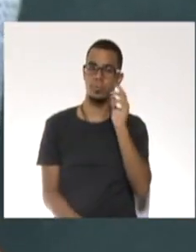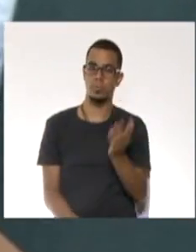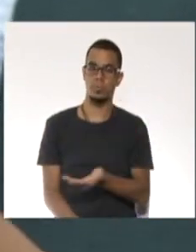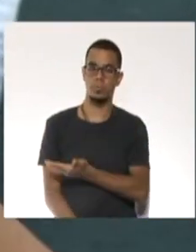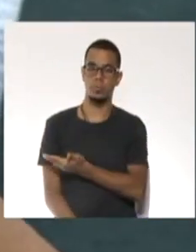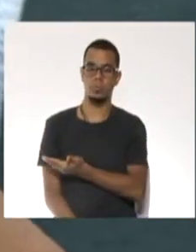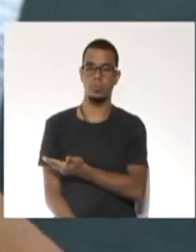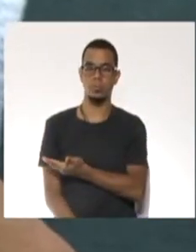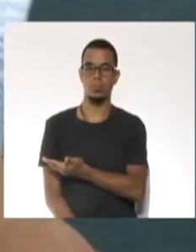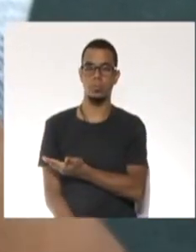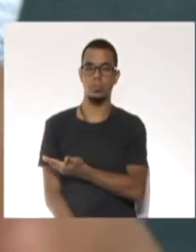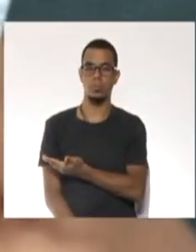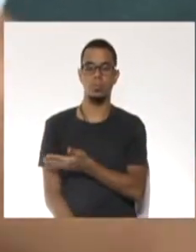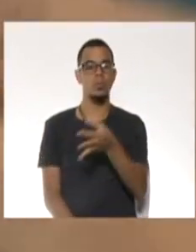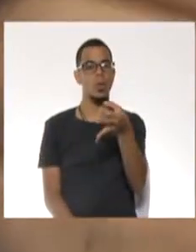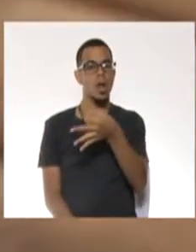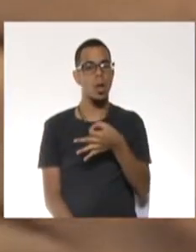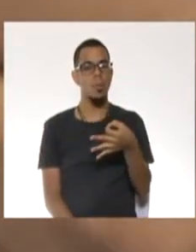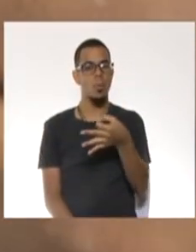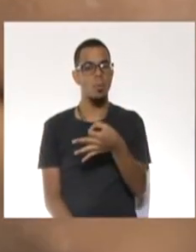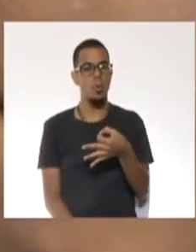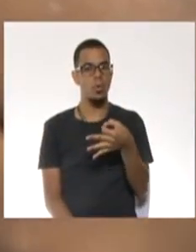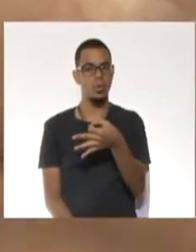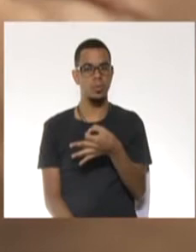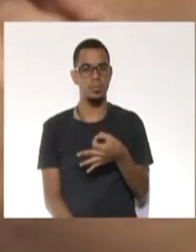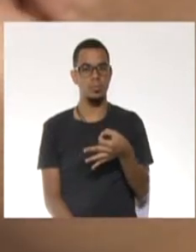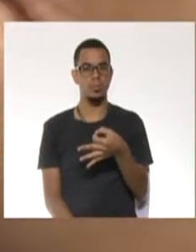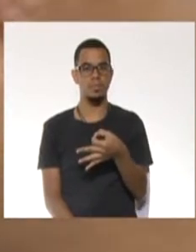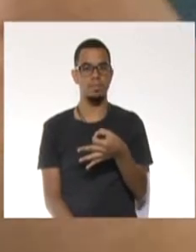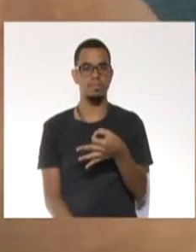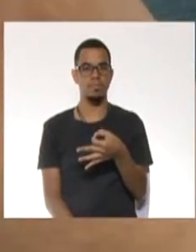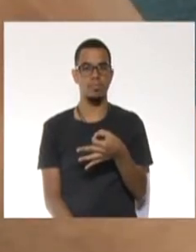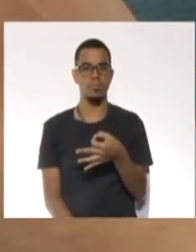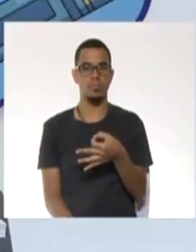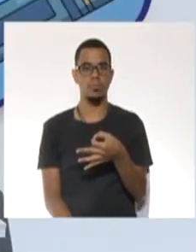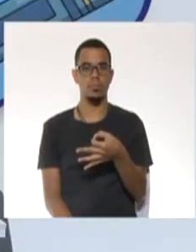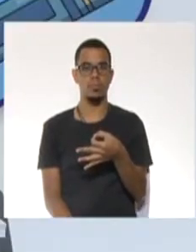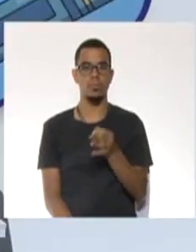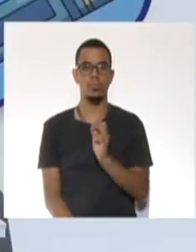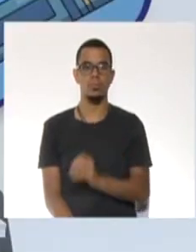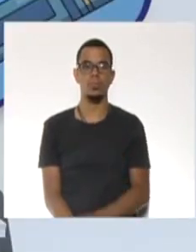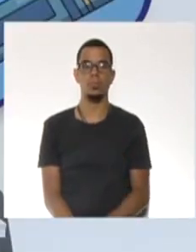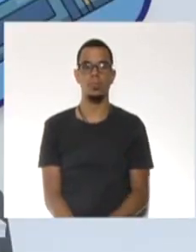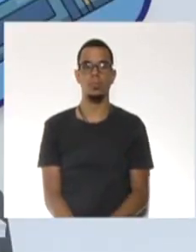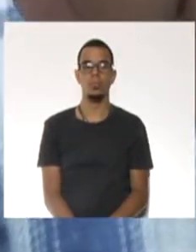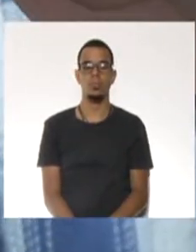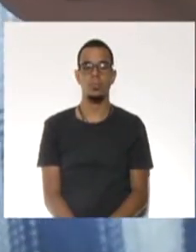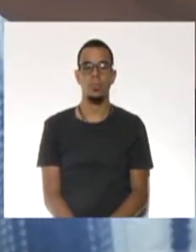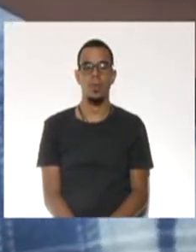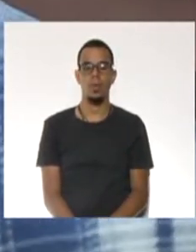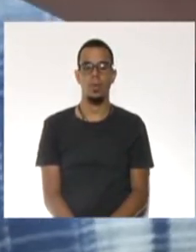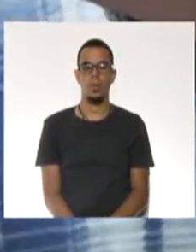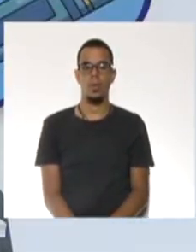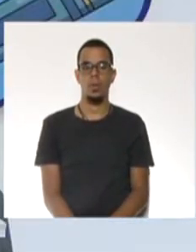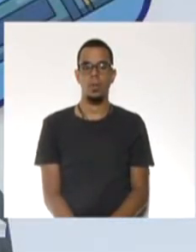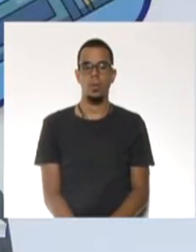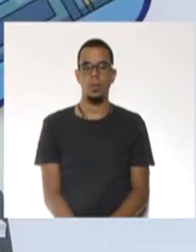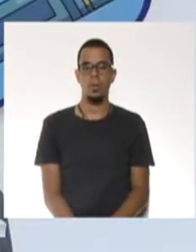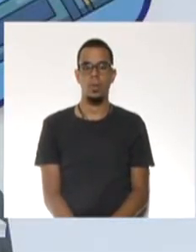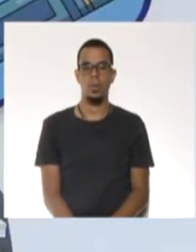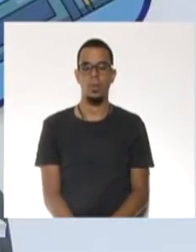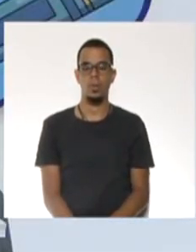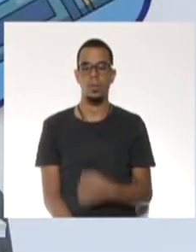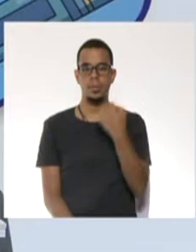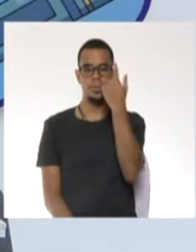¿ok? Una moneda de un bolívar. Tenemos cara, ¿ok?